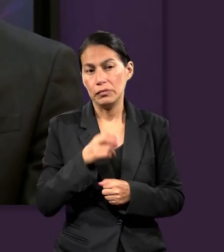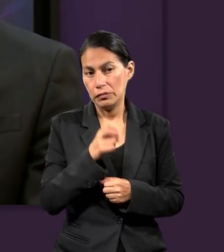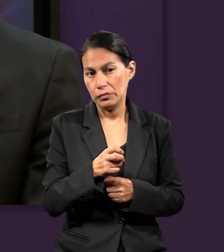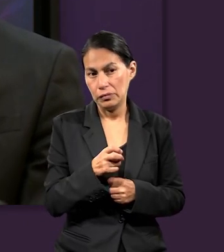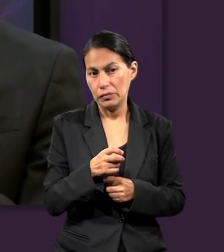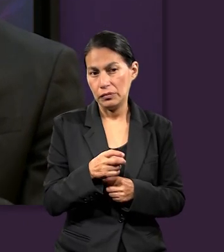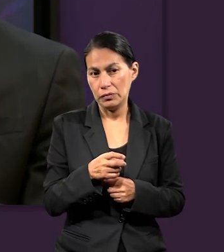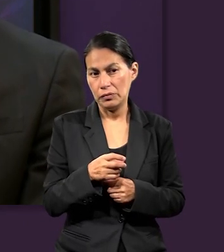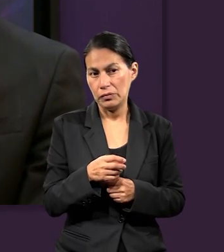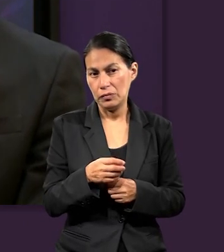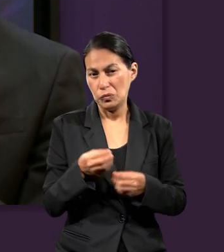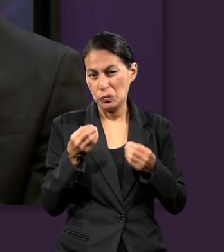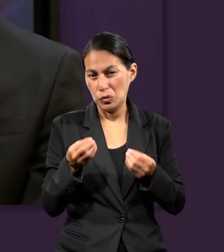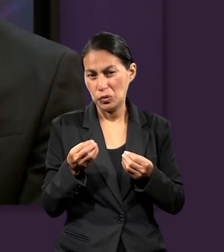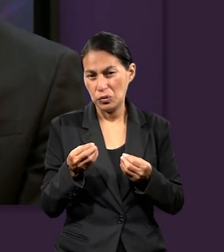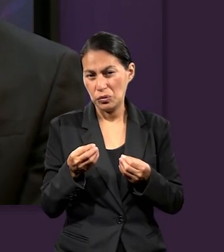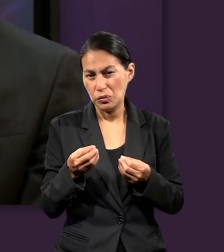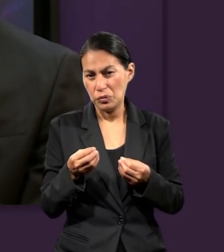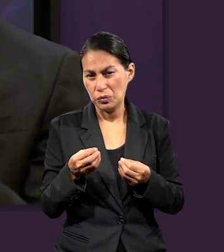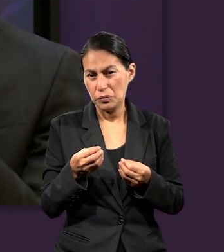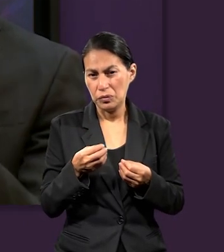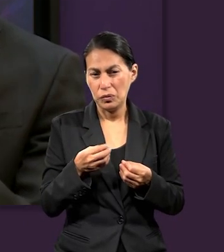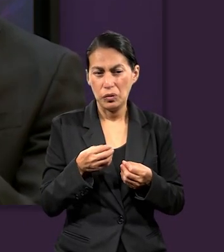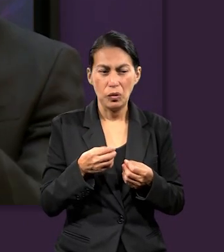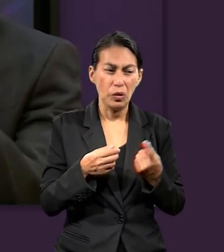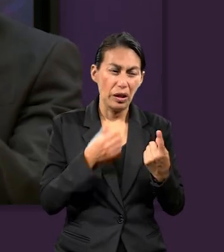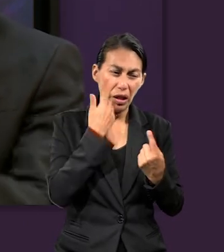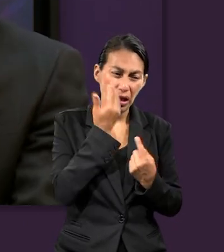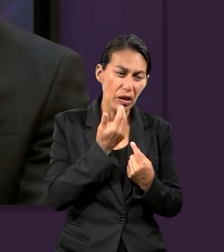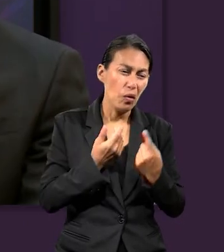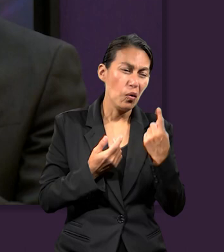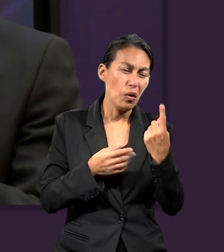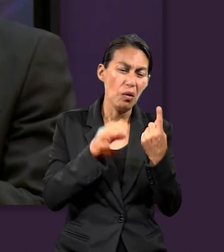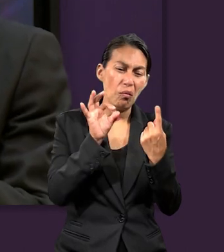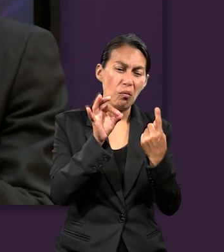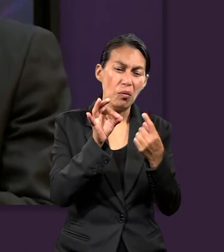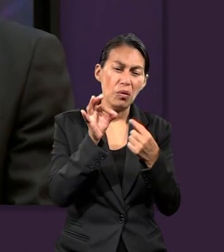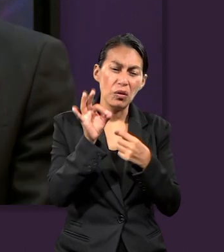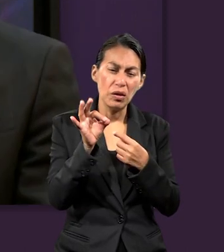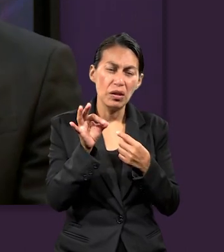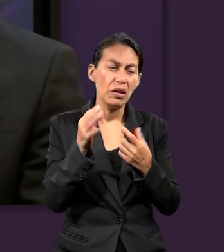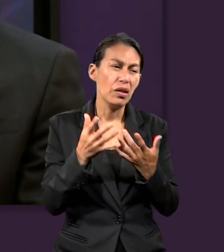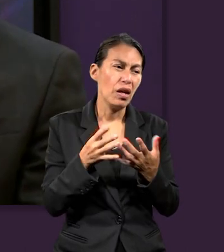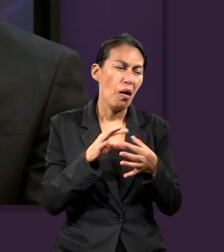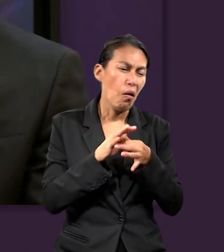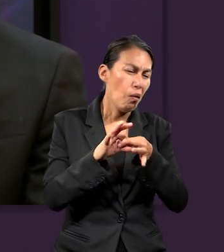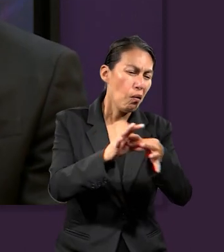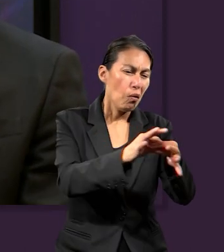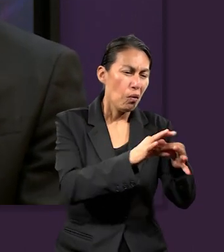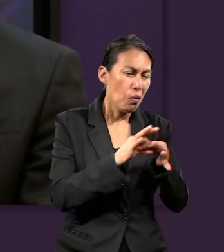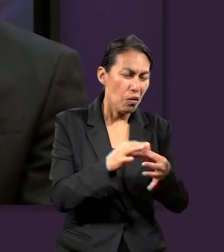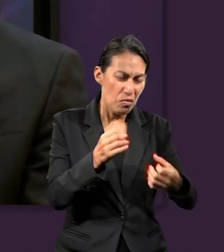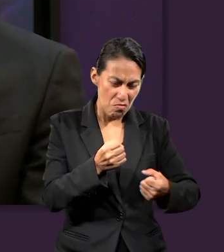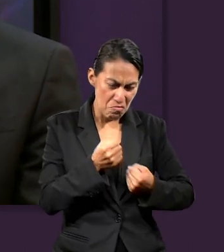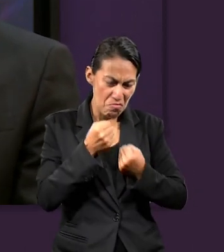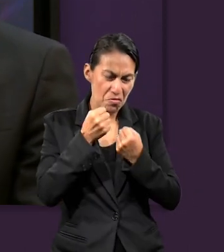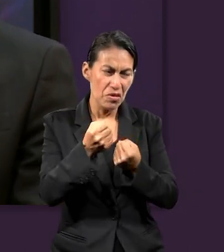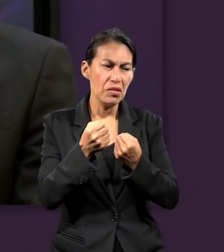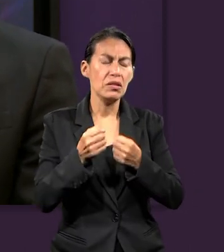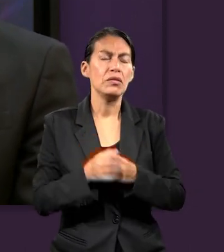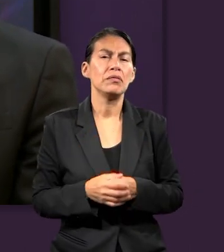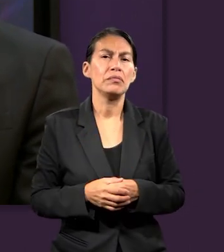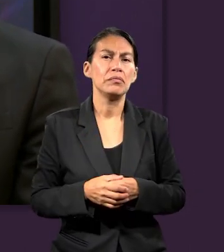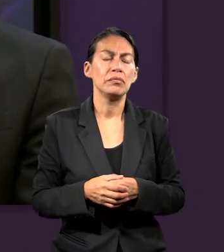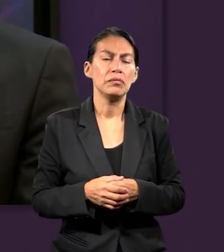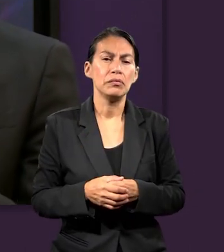es cuando muchos Probablemente van a querer proponer una sola moneda una unión entre los países para fortalecer y podemos observar